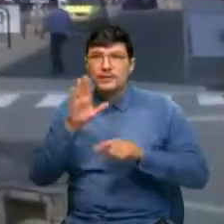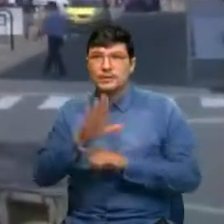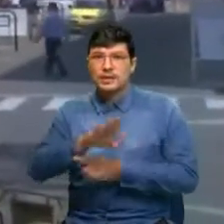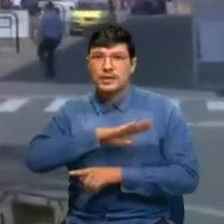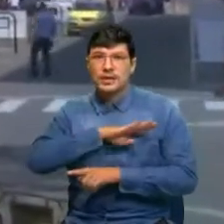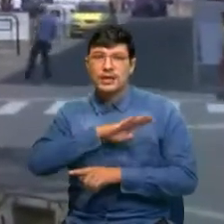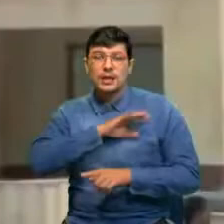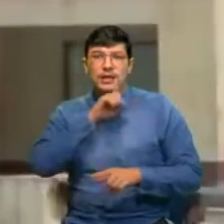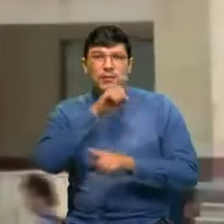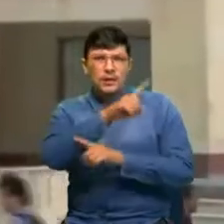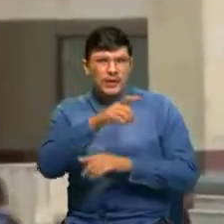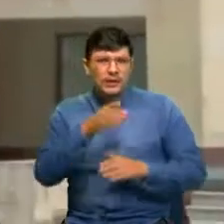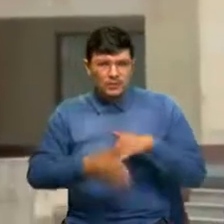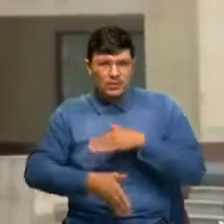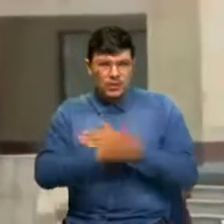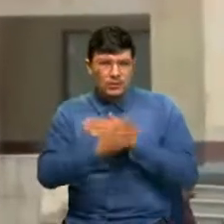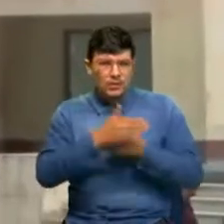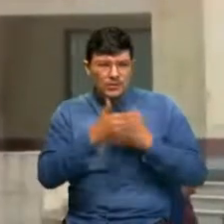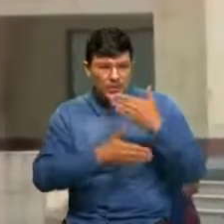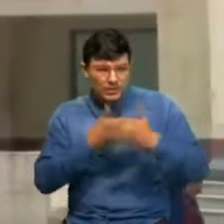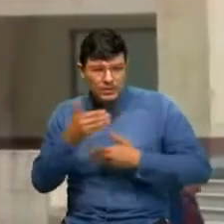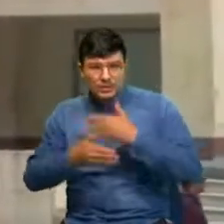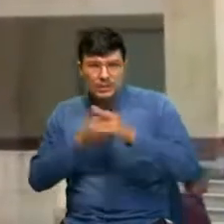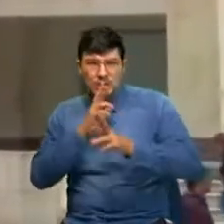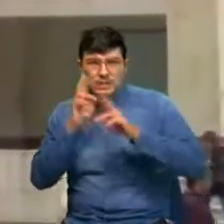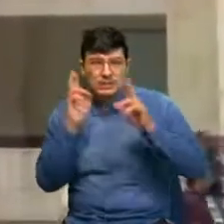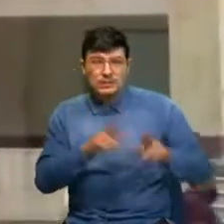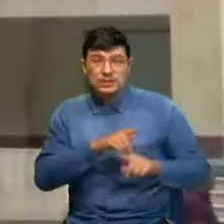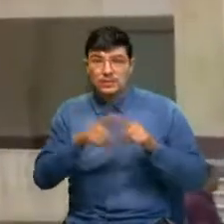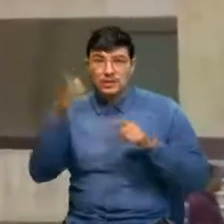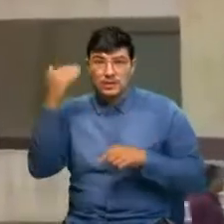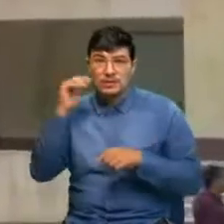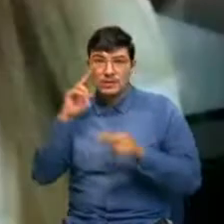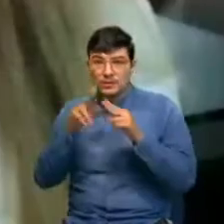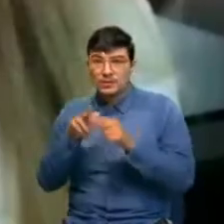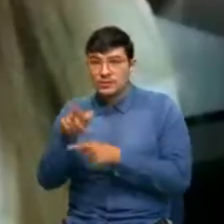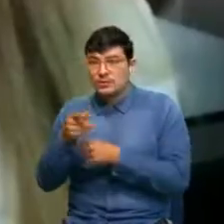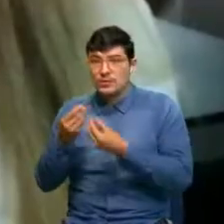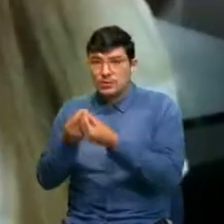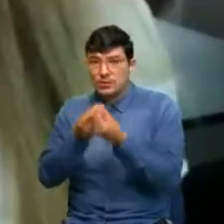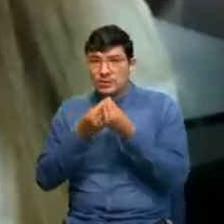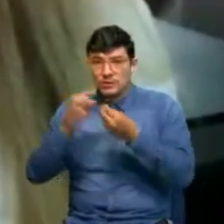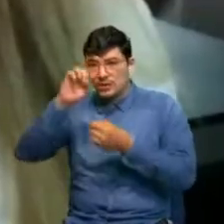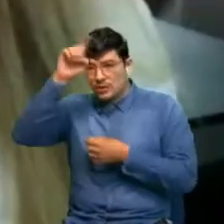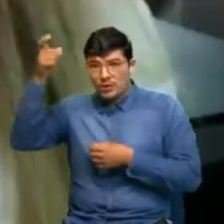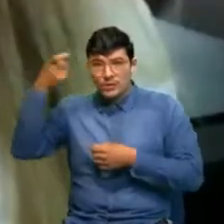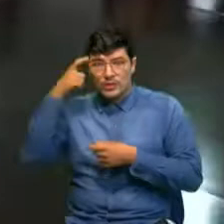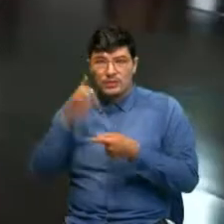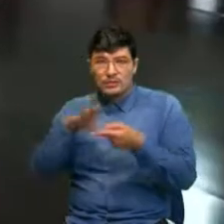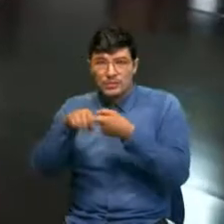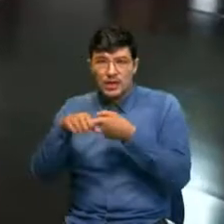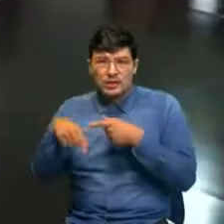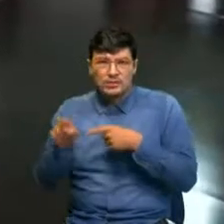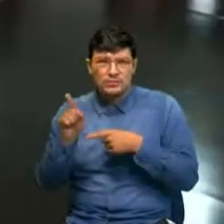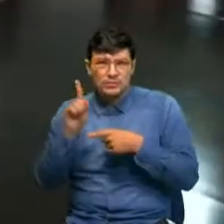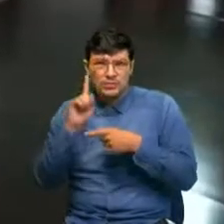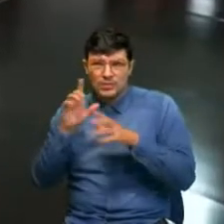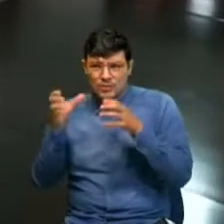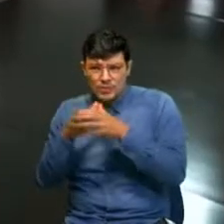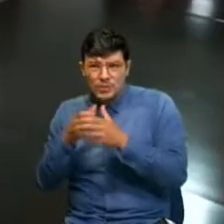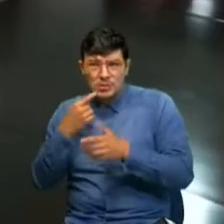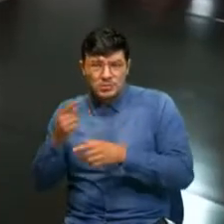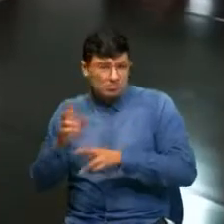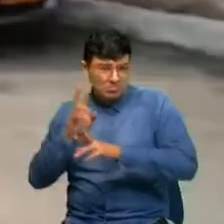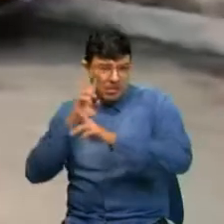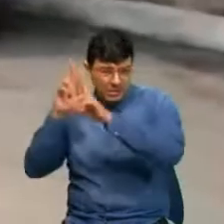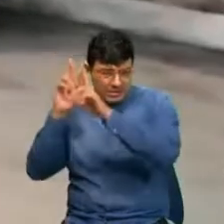con los procesos que viene desarrollando hasta ahora. Así lo dieron a conocer en un consejo de gobierno extraordinario citado, donde su gabinete manifestó respetar